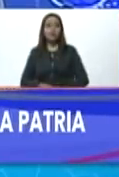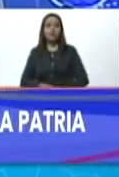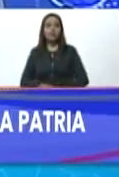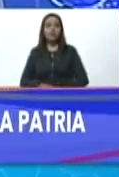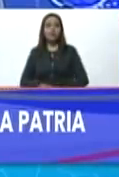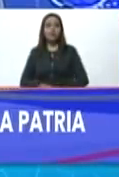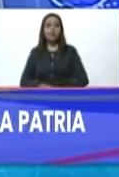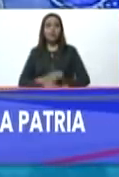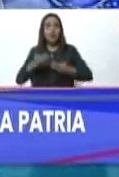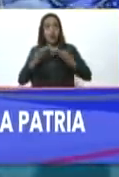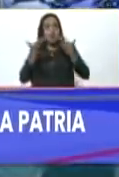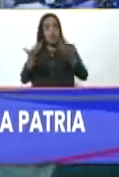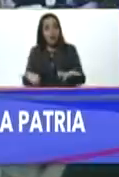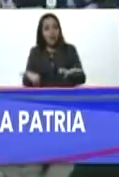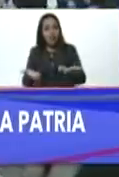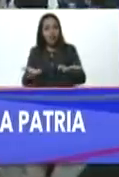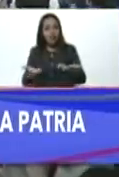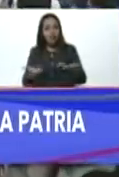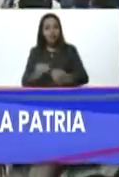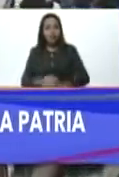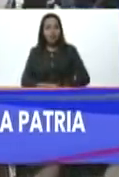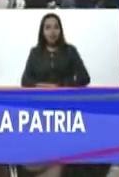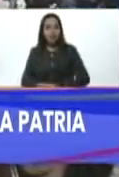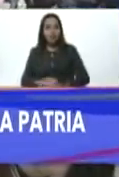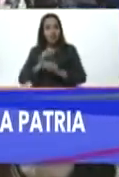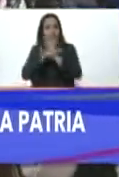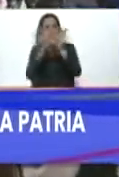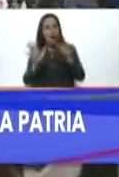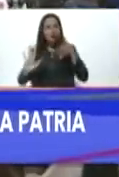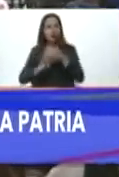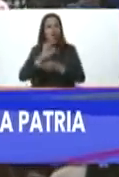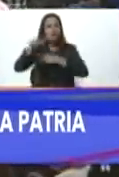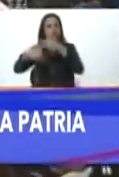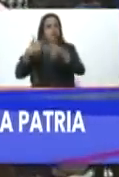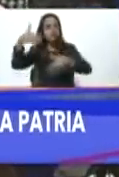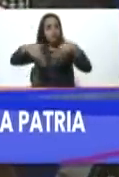para dar amplias garantías para las elecciones.